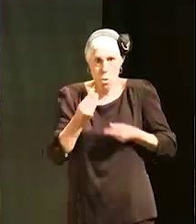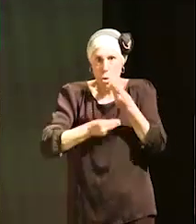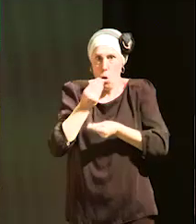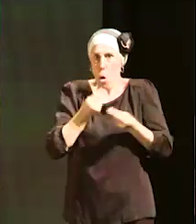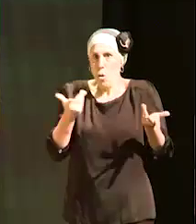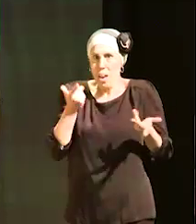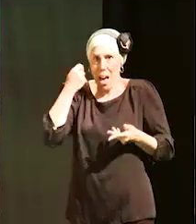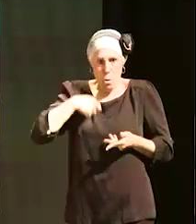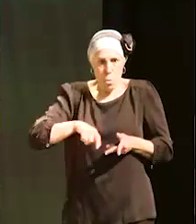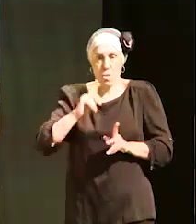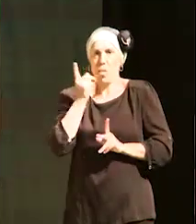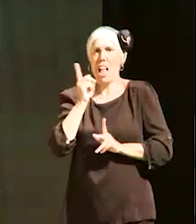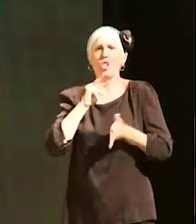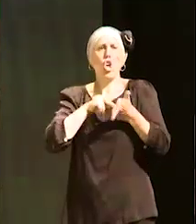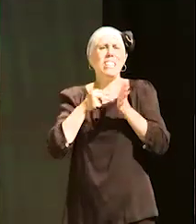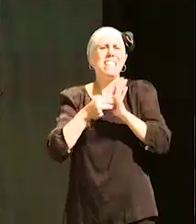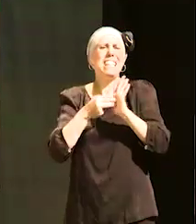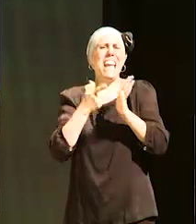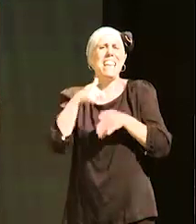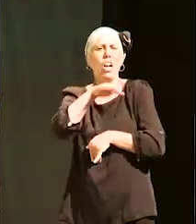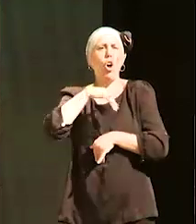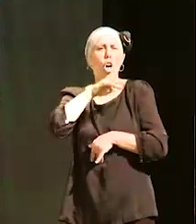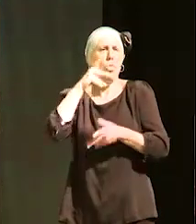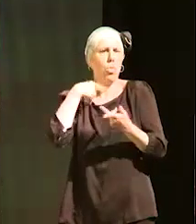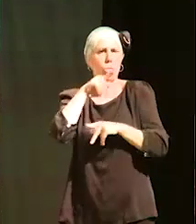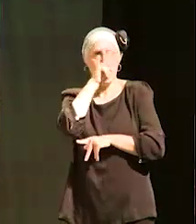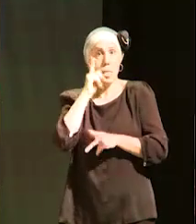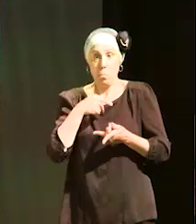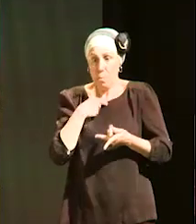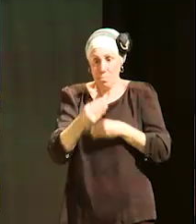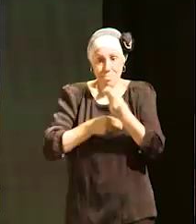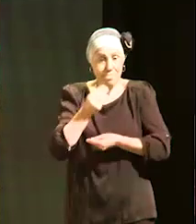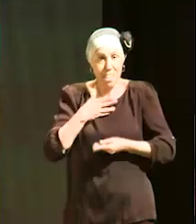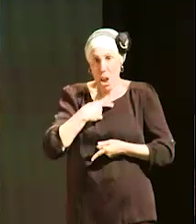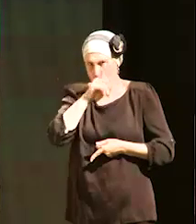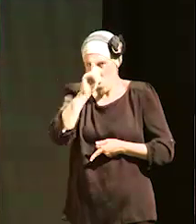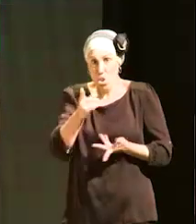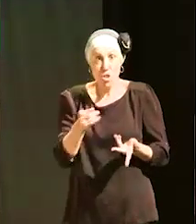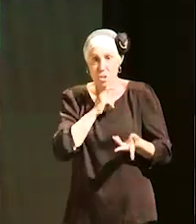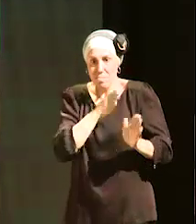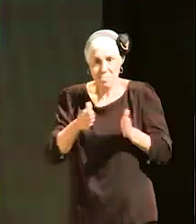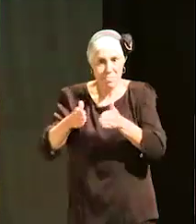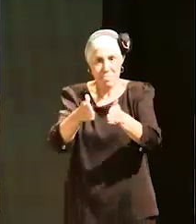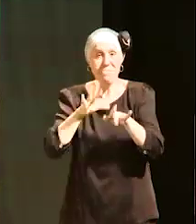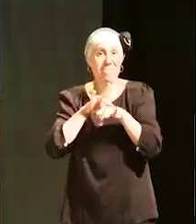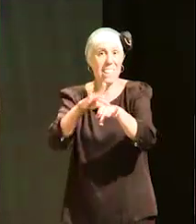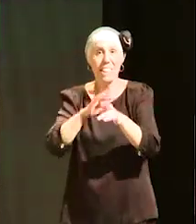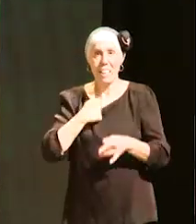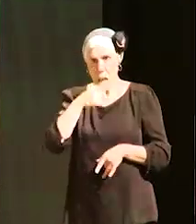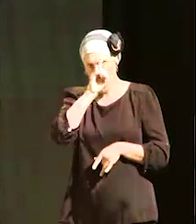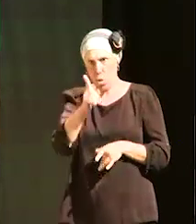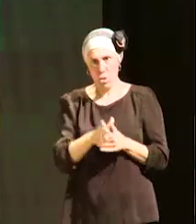y los invito para que puedan actuar en cualquier espacio municipal en vez de tener que estar al mismo nivel que deberían estar